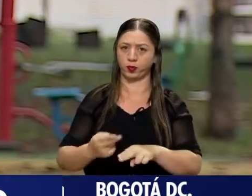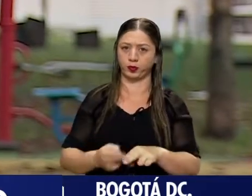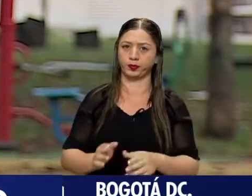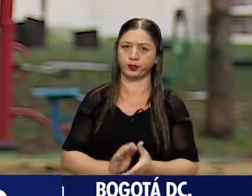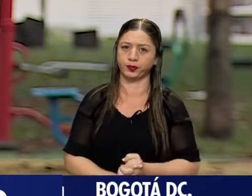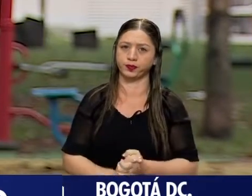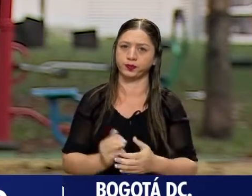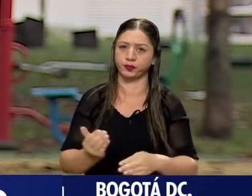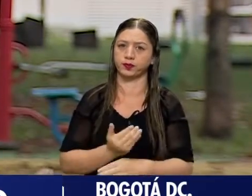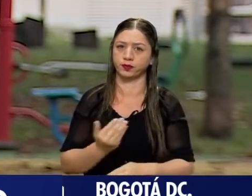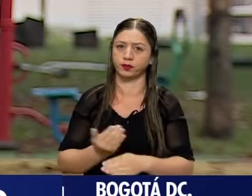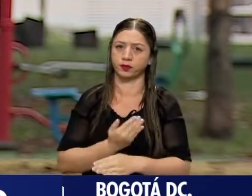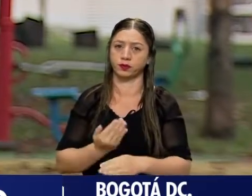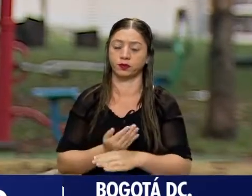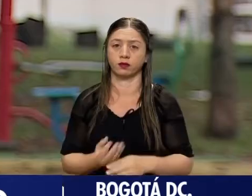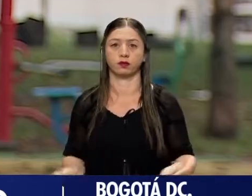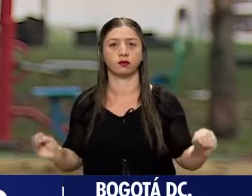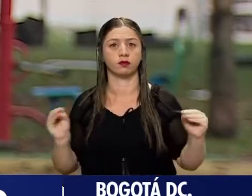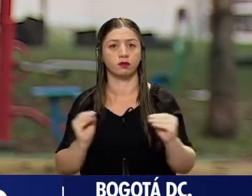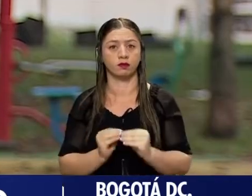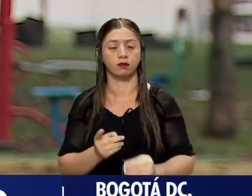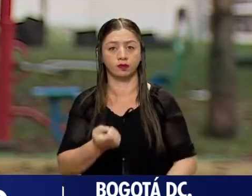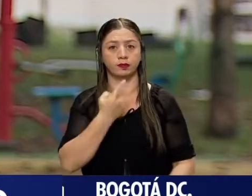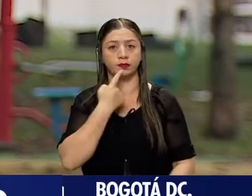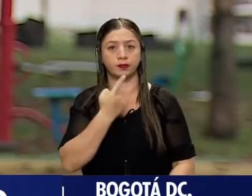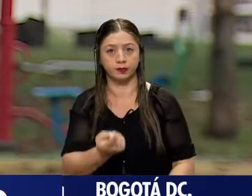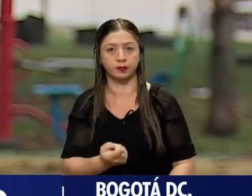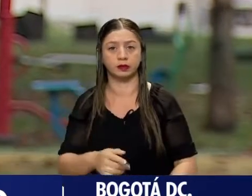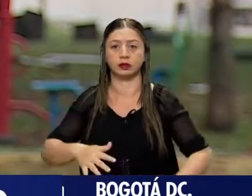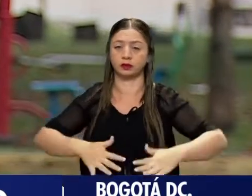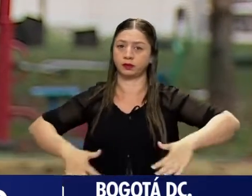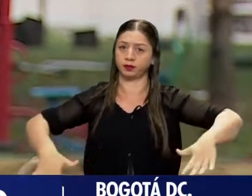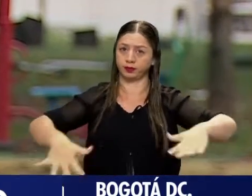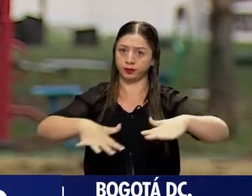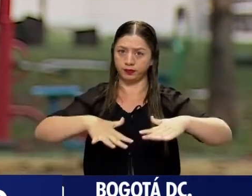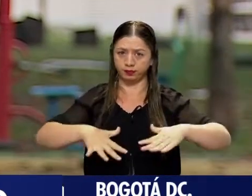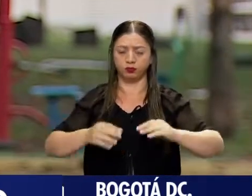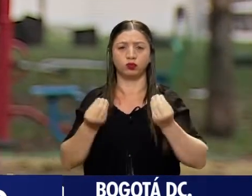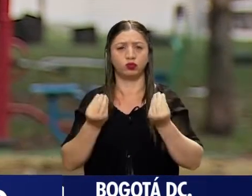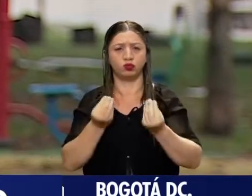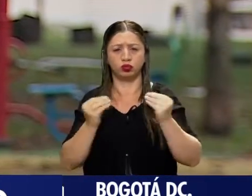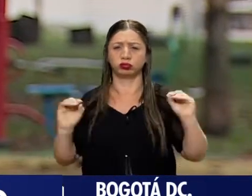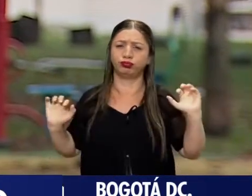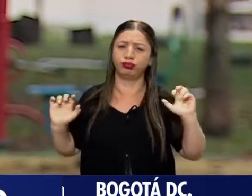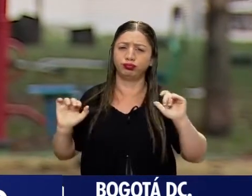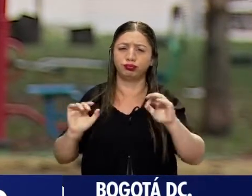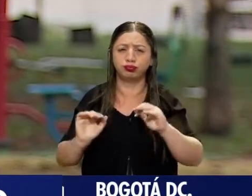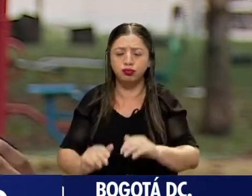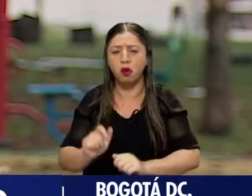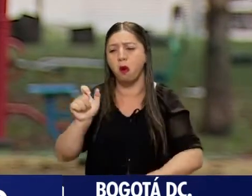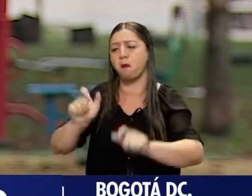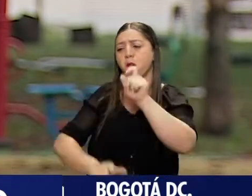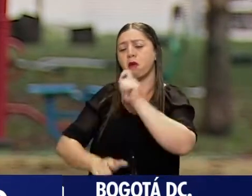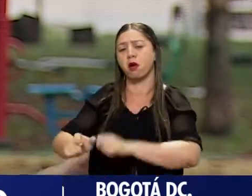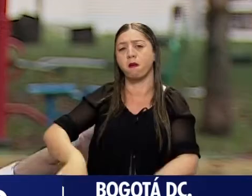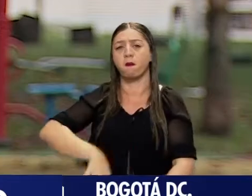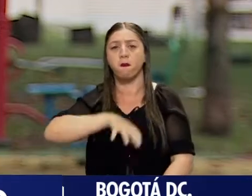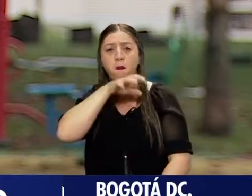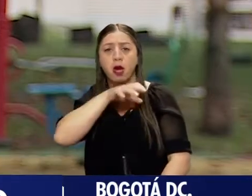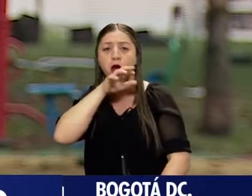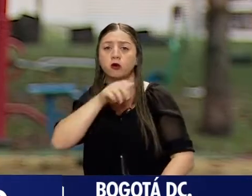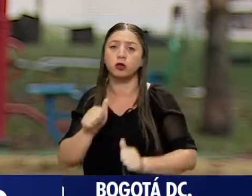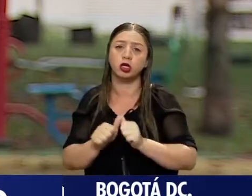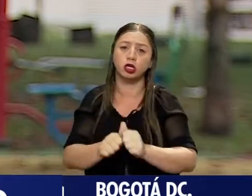esta problemática y además que como ustedes lo estaban viendo es un sitio muy concurrido por los vecinos llegan con las mascotas e